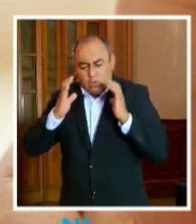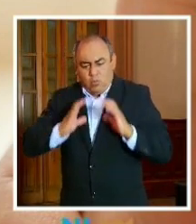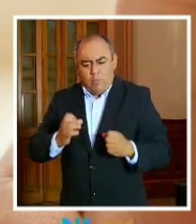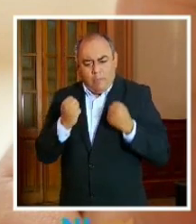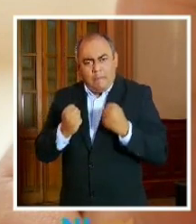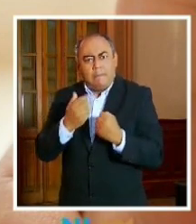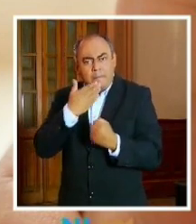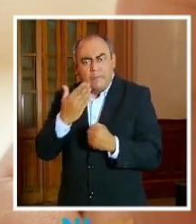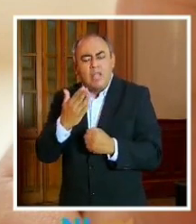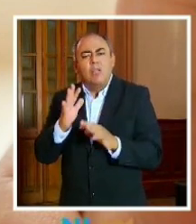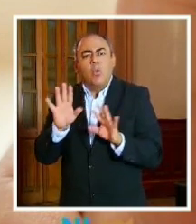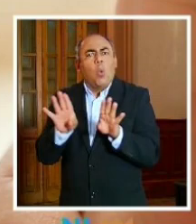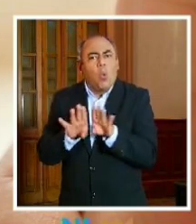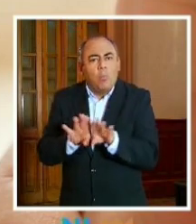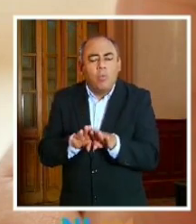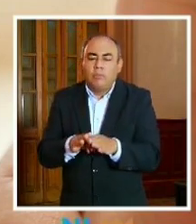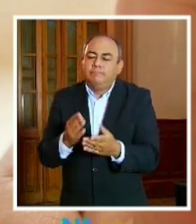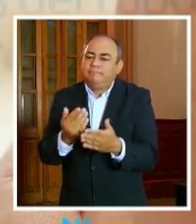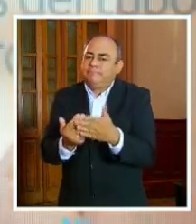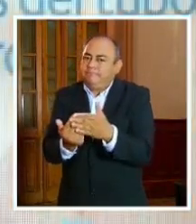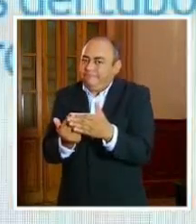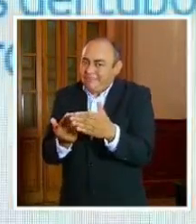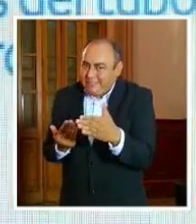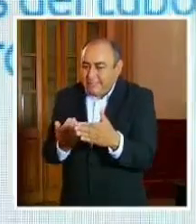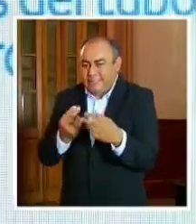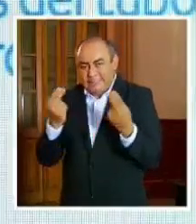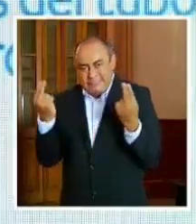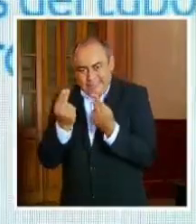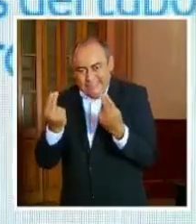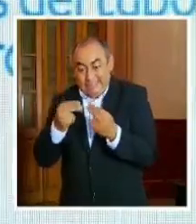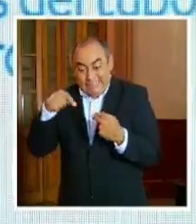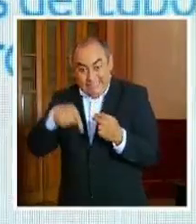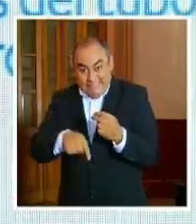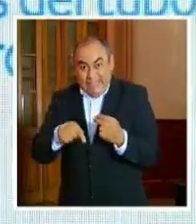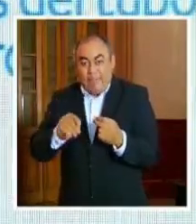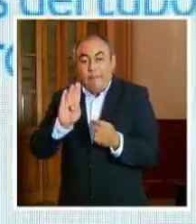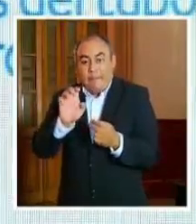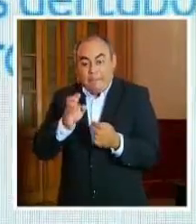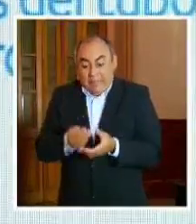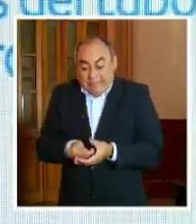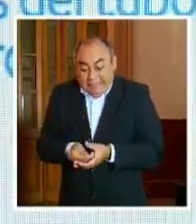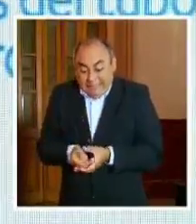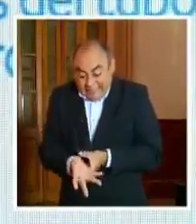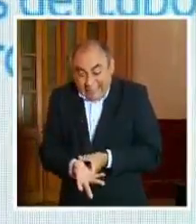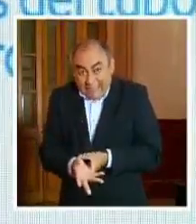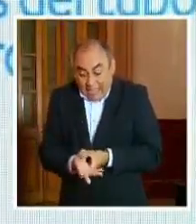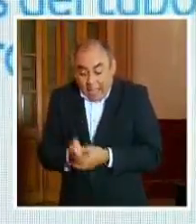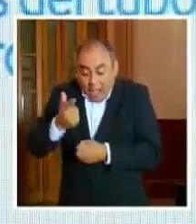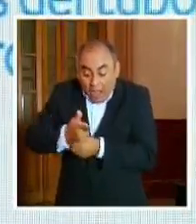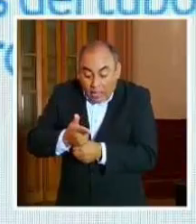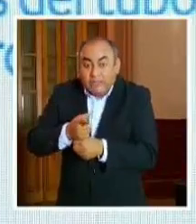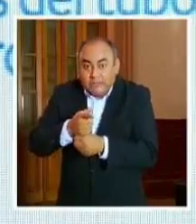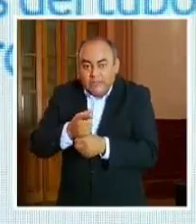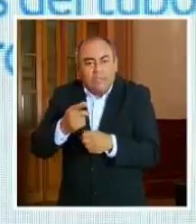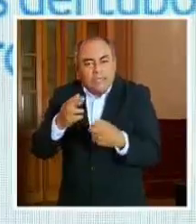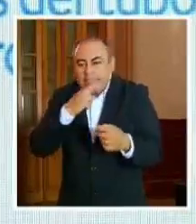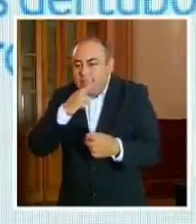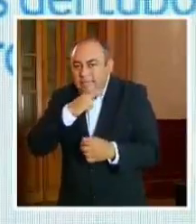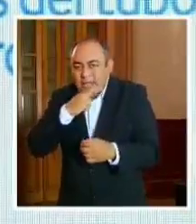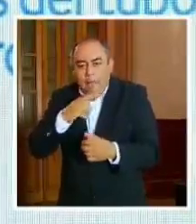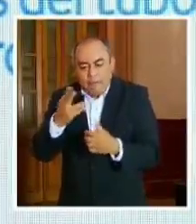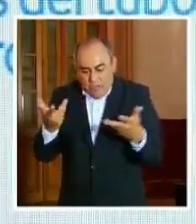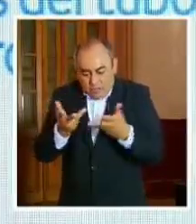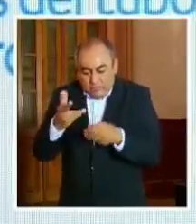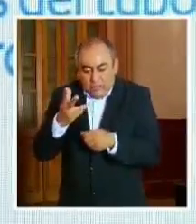si realizamos intervenciones en el momento en el que nacen nuestros bebés. Muchos se pueden evitar si tenemos un